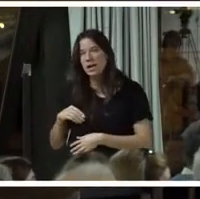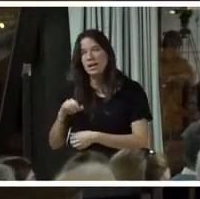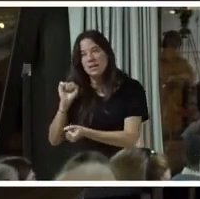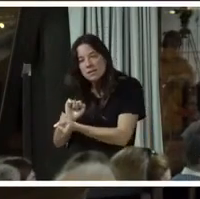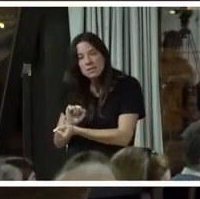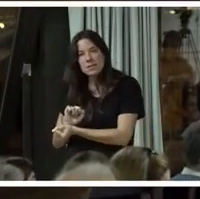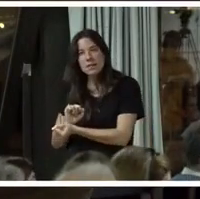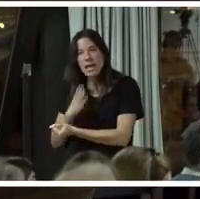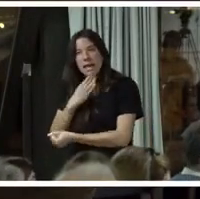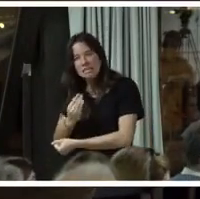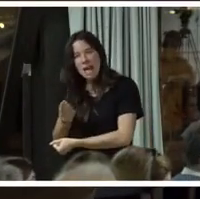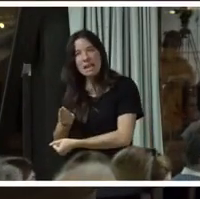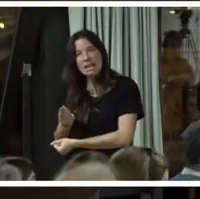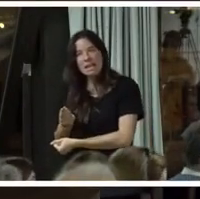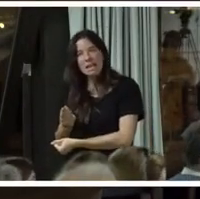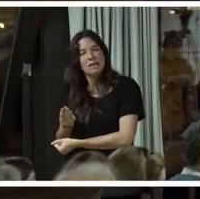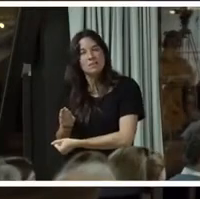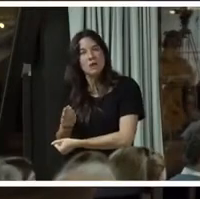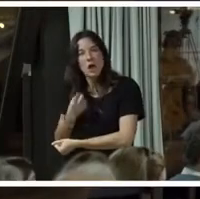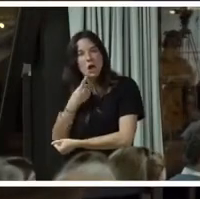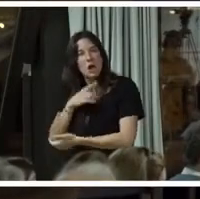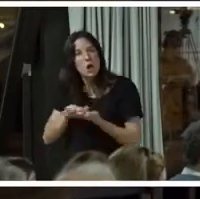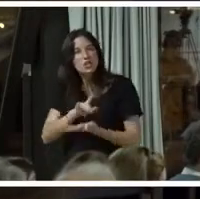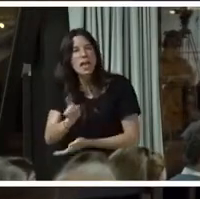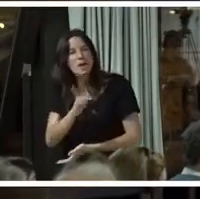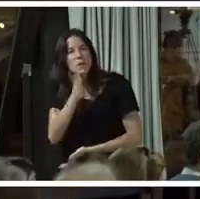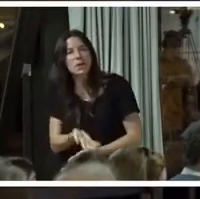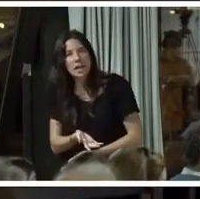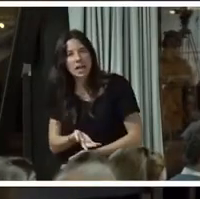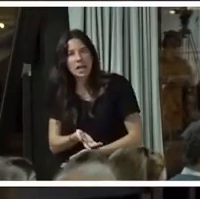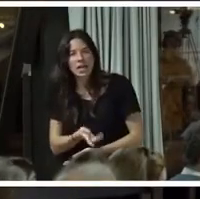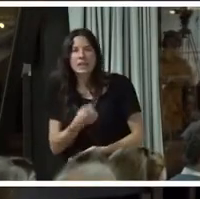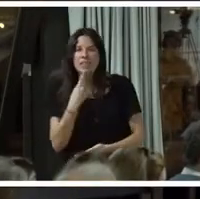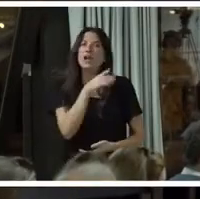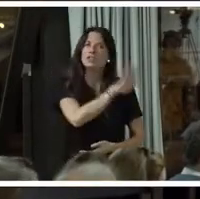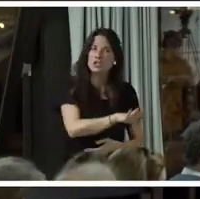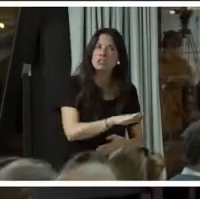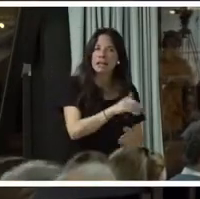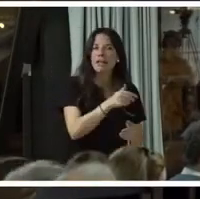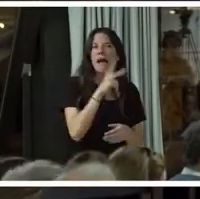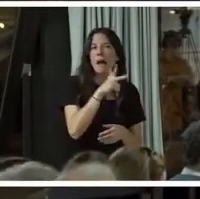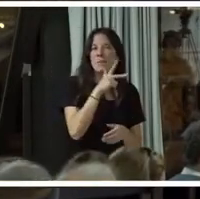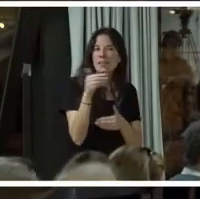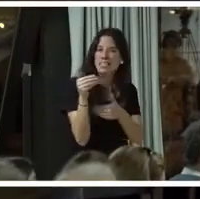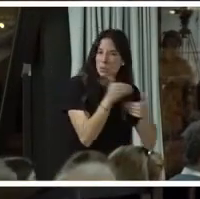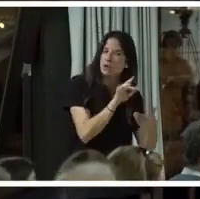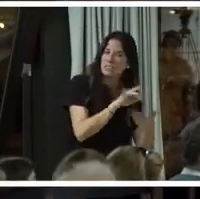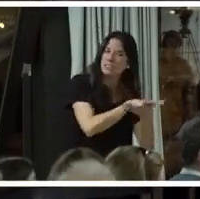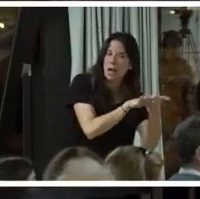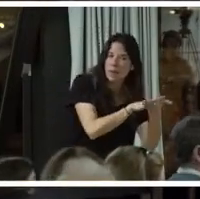cárceles israelí Cómo se habla de los niños que están secuestrados por jamás